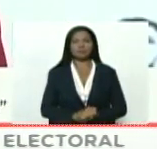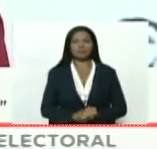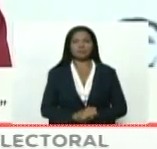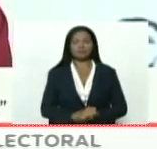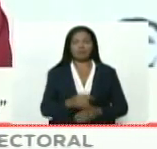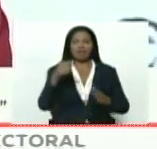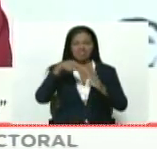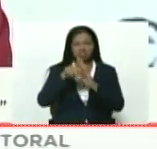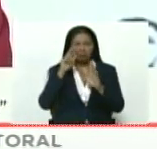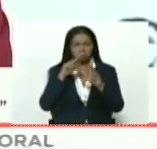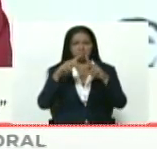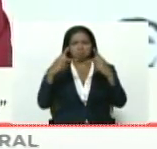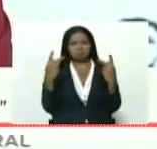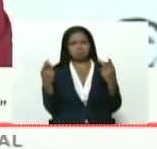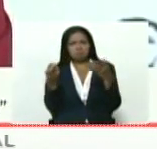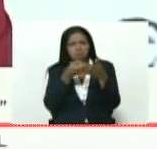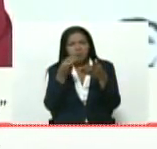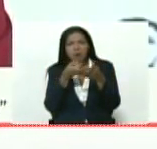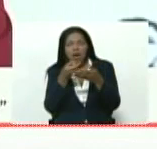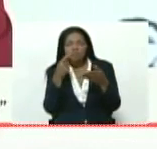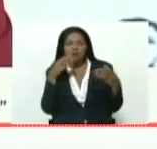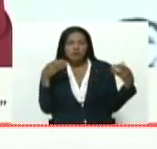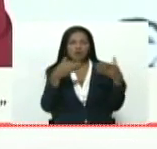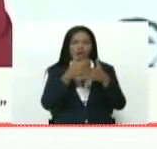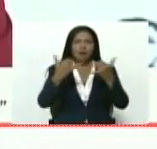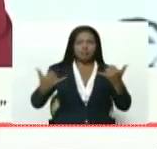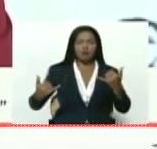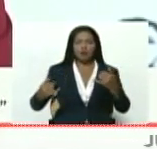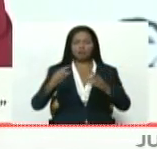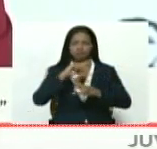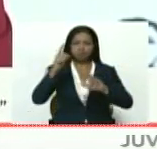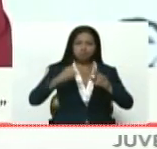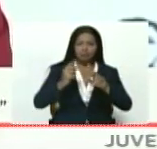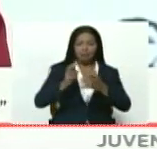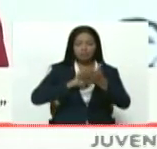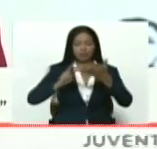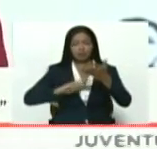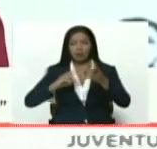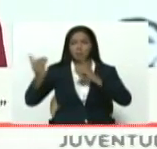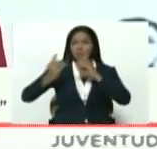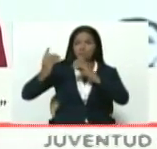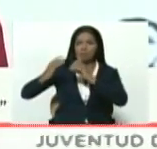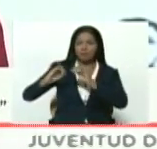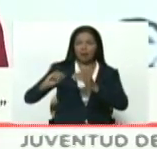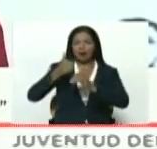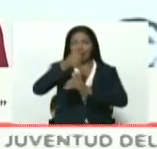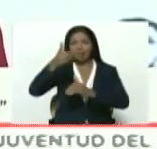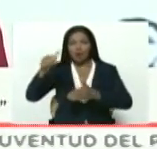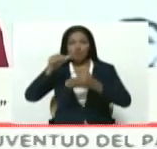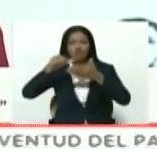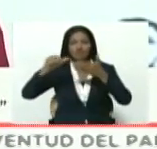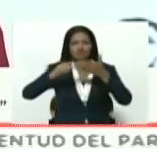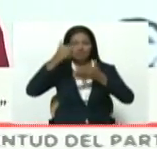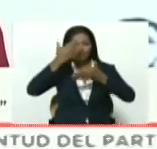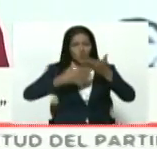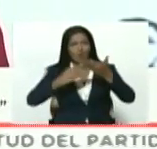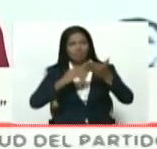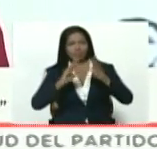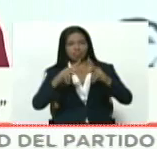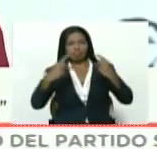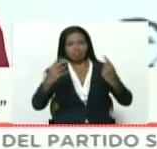Adentro, bueno, fíjense ustedes, solamente reunirse en círculo de lectura para debatir los artículos ya te